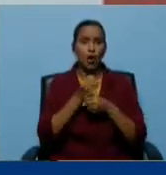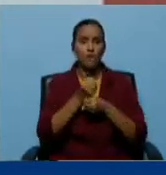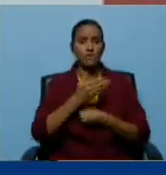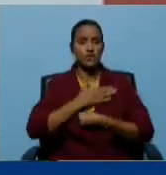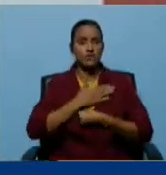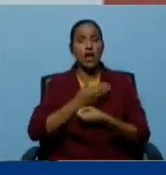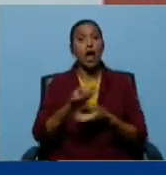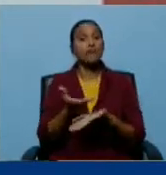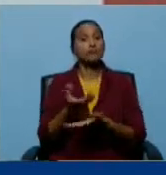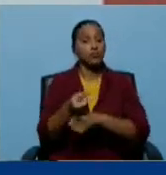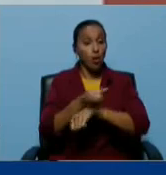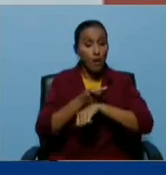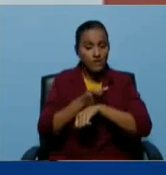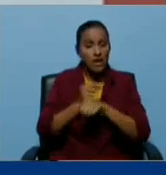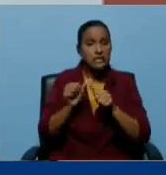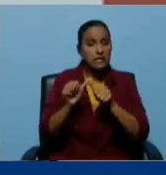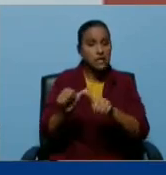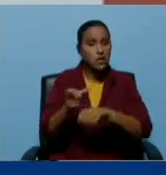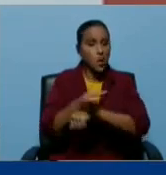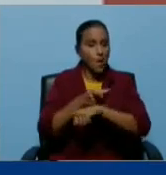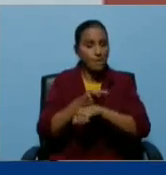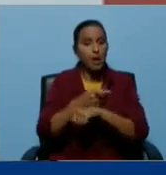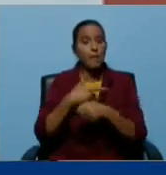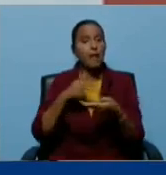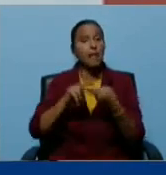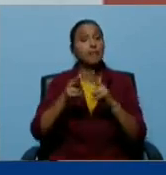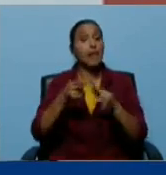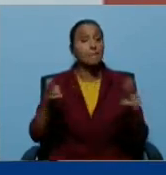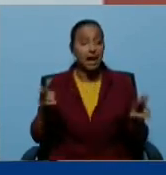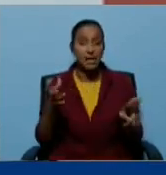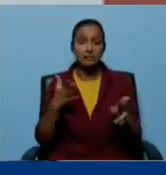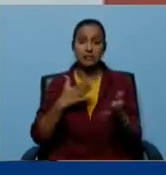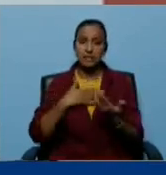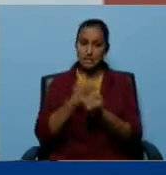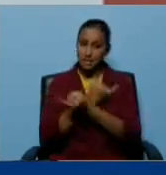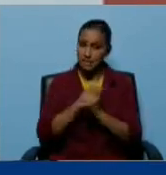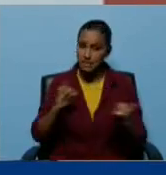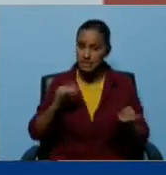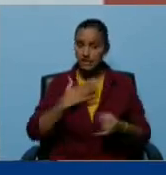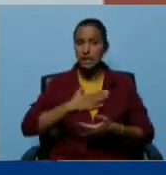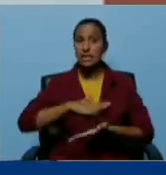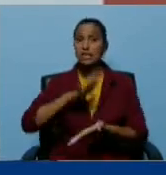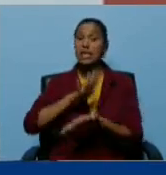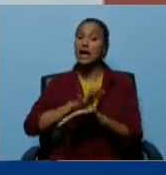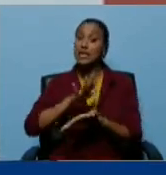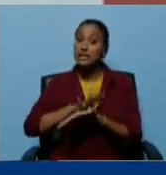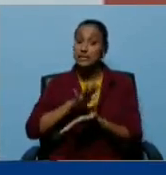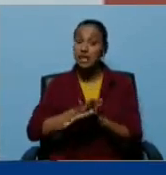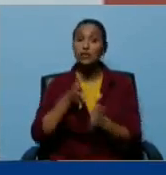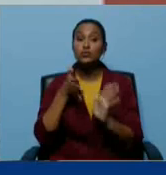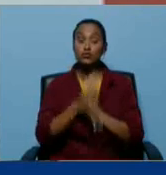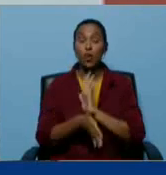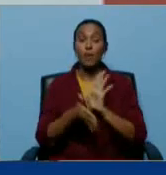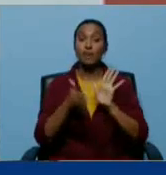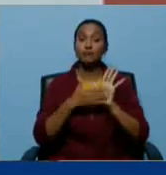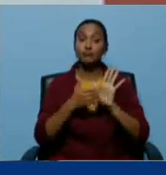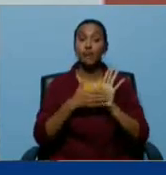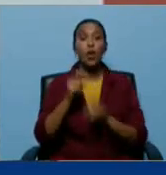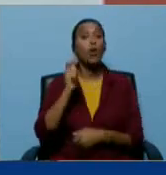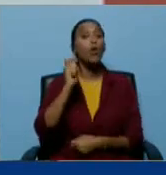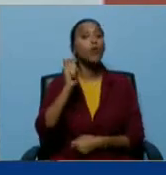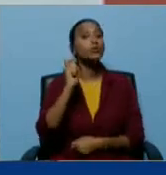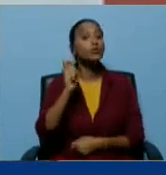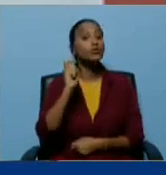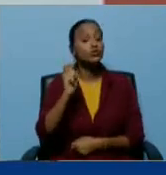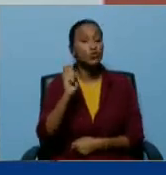país, que garantice la independencia, la estabilidad, que garantice la vigencia de la Constitución, de la ley, del